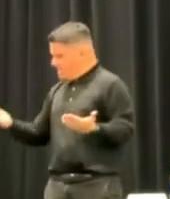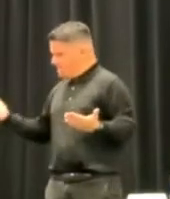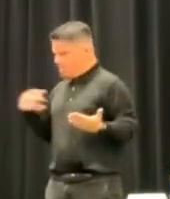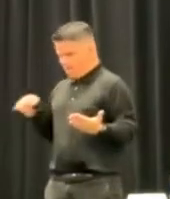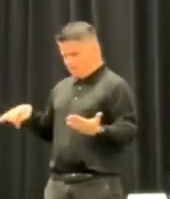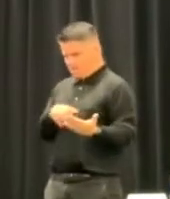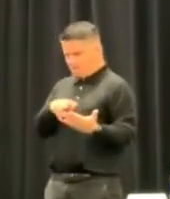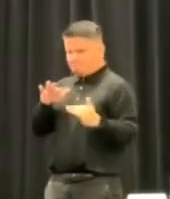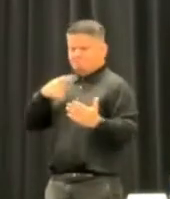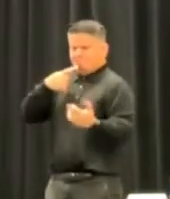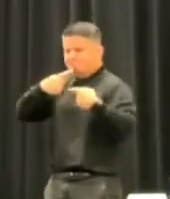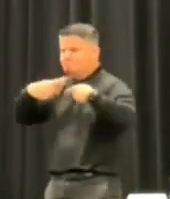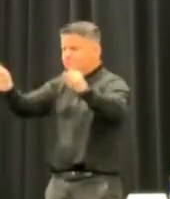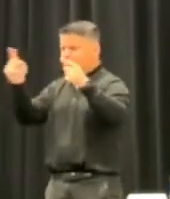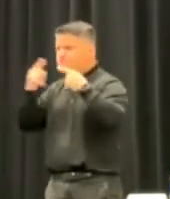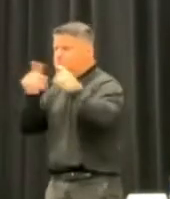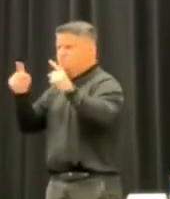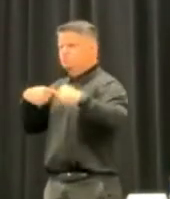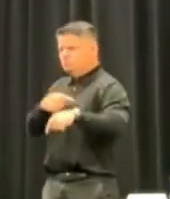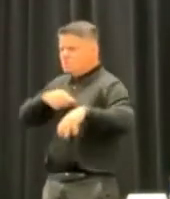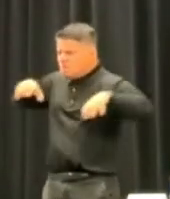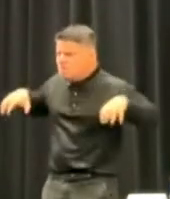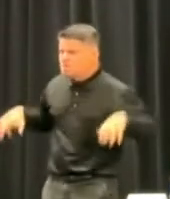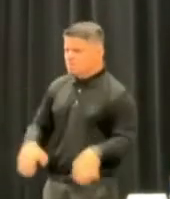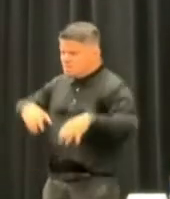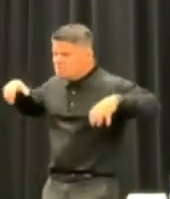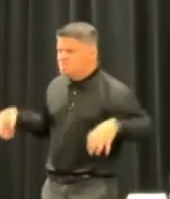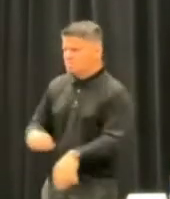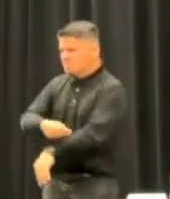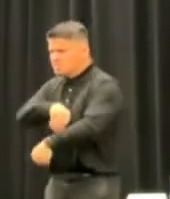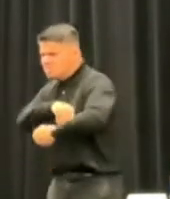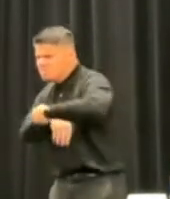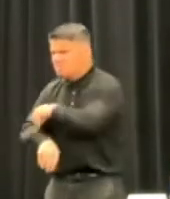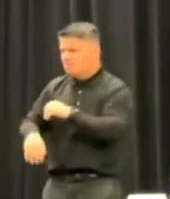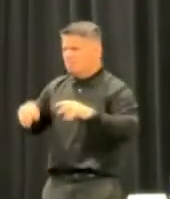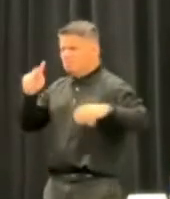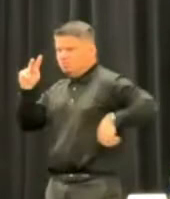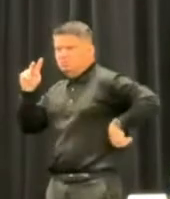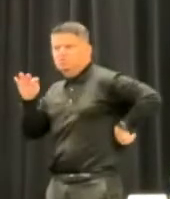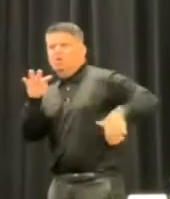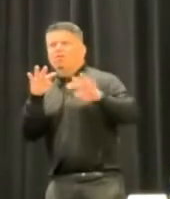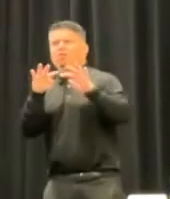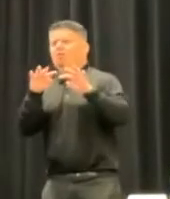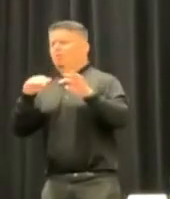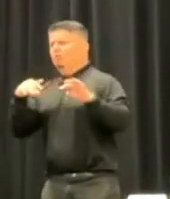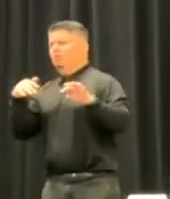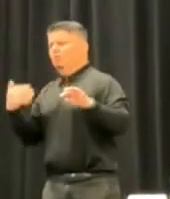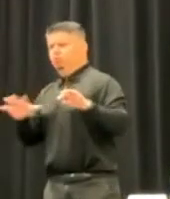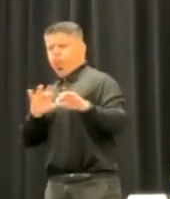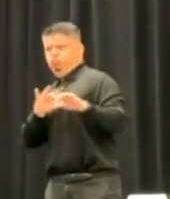tenemos que continuar haciéndolo para que el pueblo de puerto rico sepa lo que se está haciendo